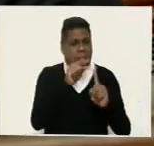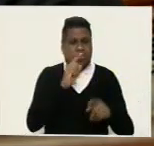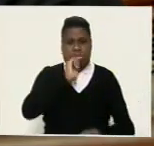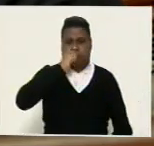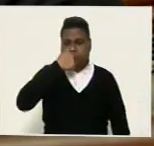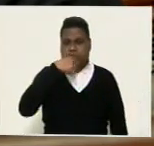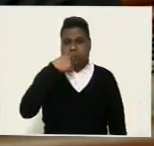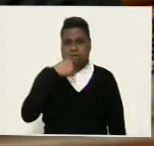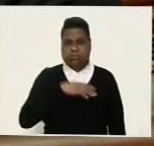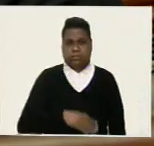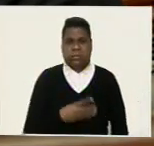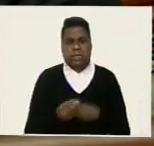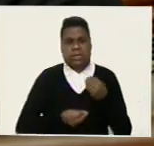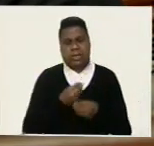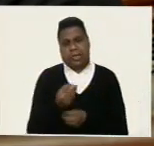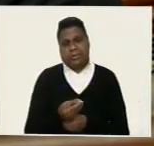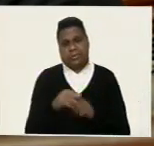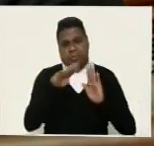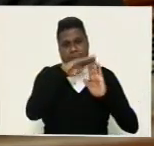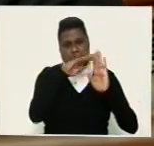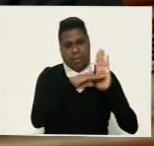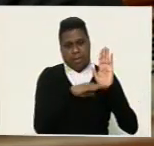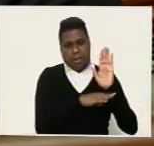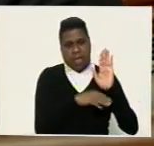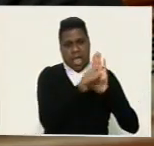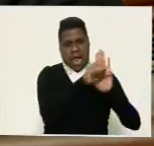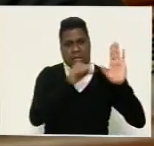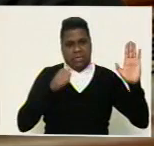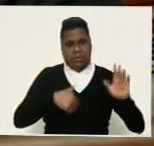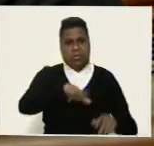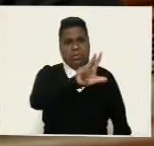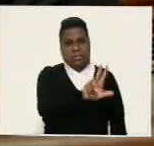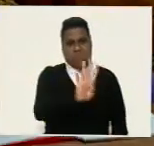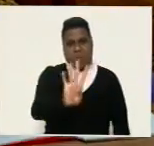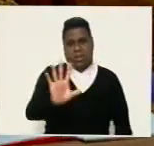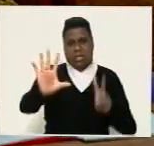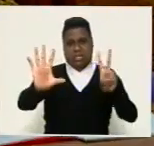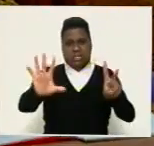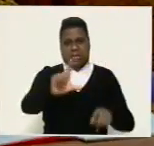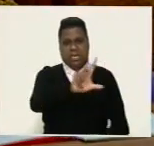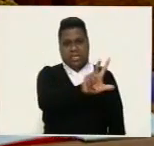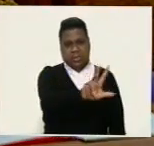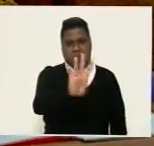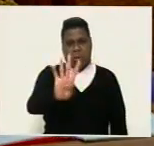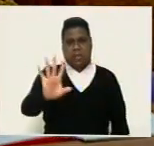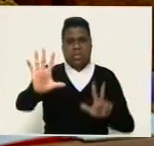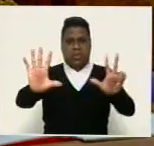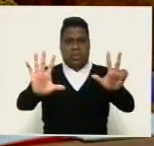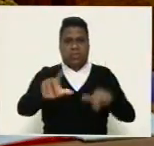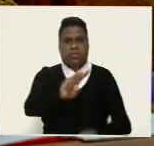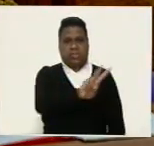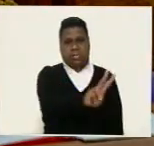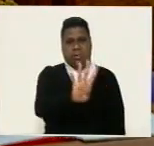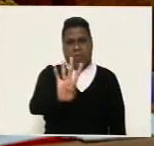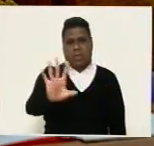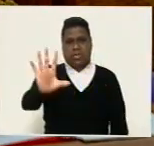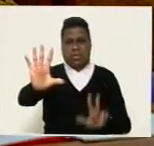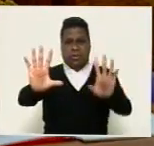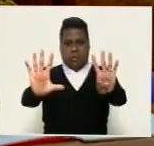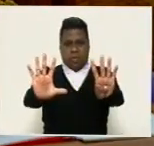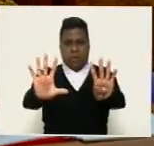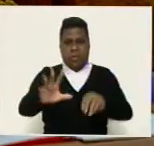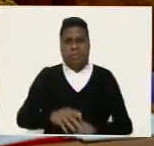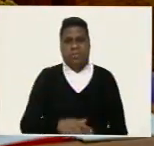de conformidad con lo previsto en los artículos 347, 348 y 349 de